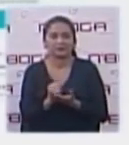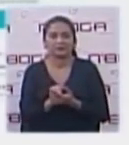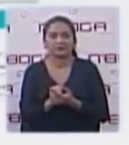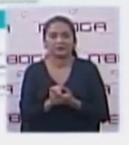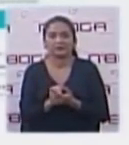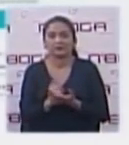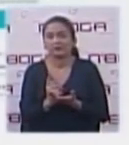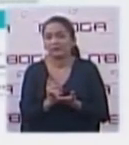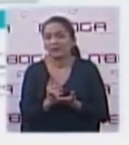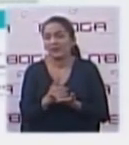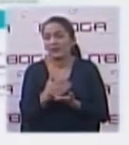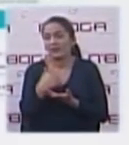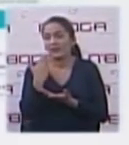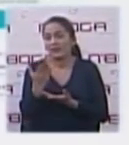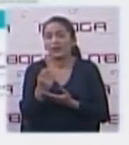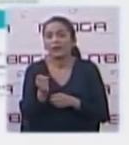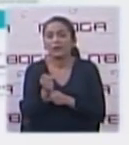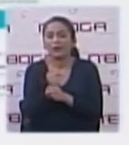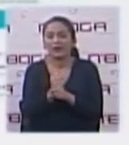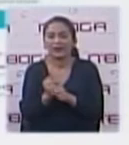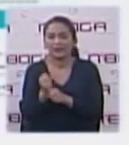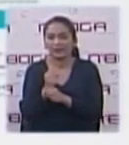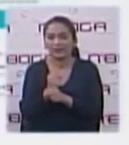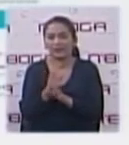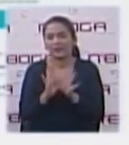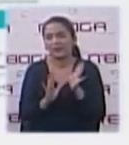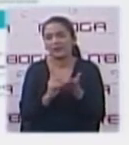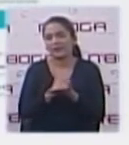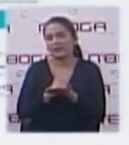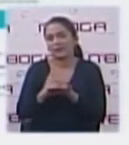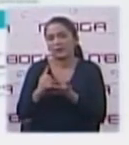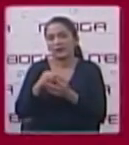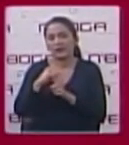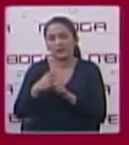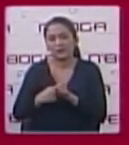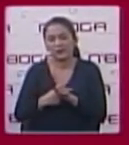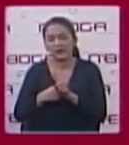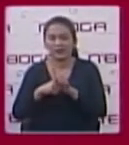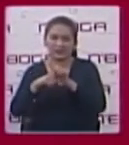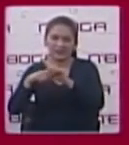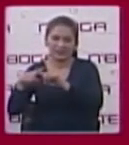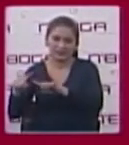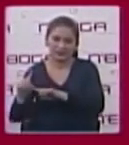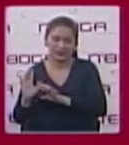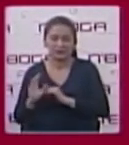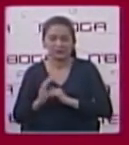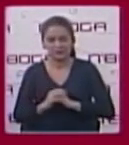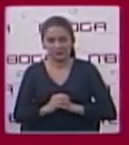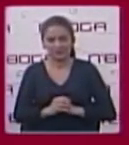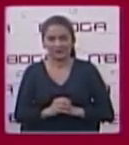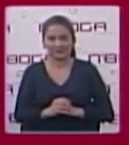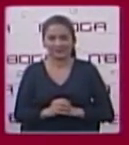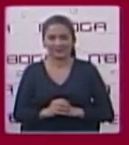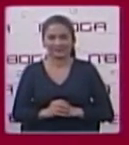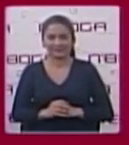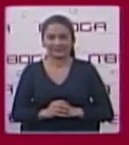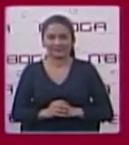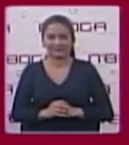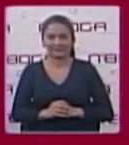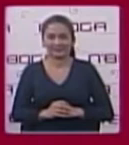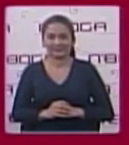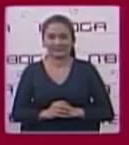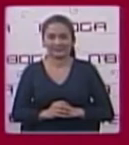semanal, mensual, como les comenté antes. Entonces con esto... ¿A nivel nacional? A nivel nacional, exactamente. Trabajamos